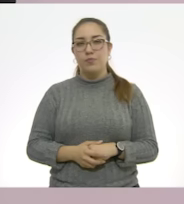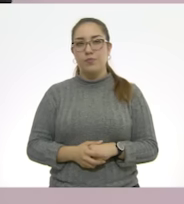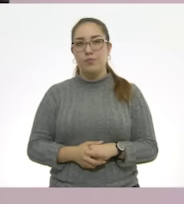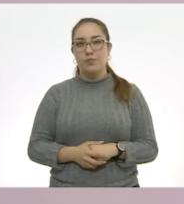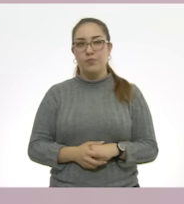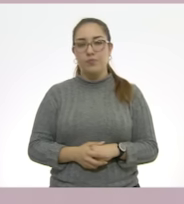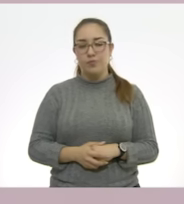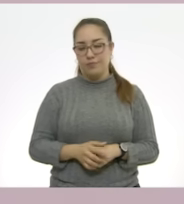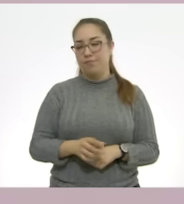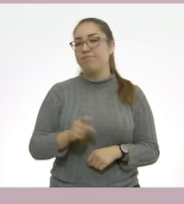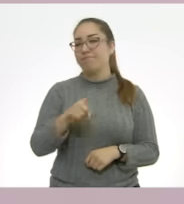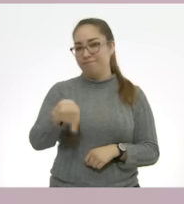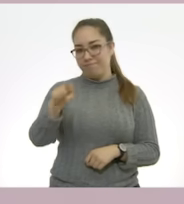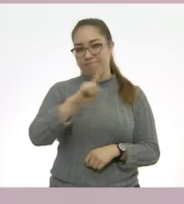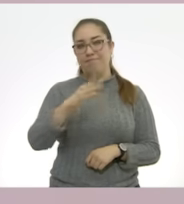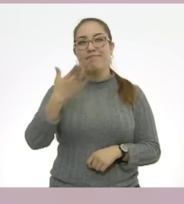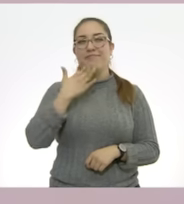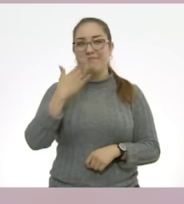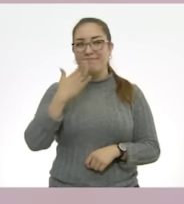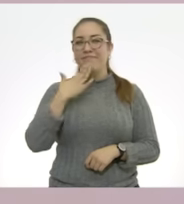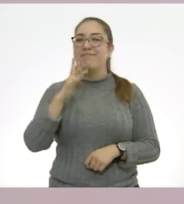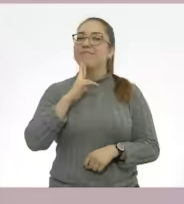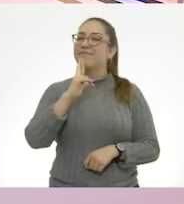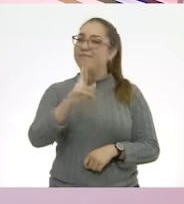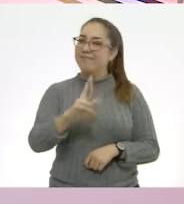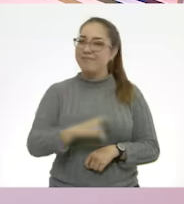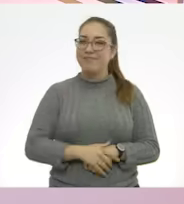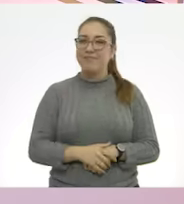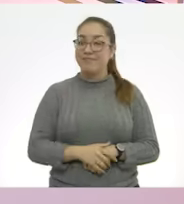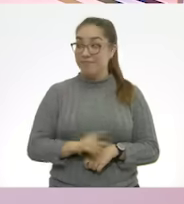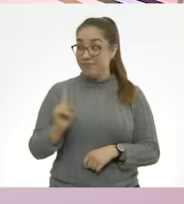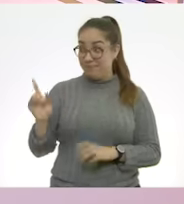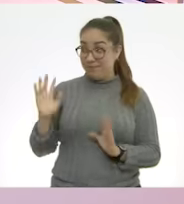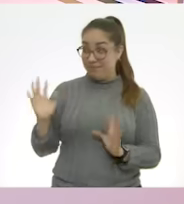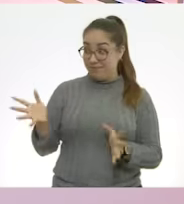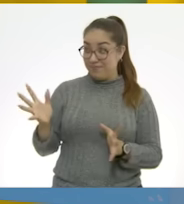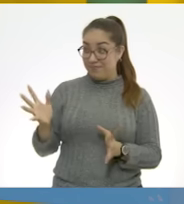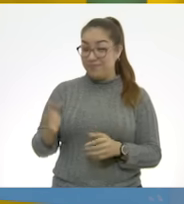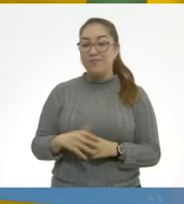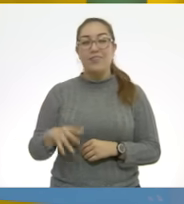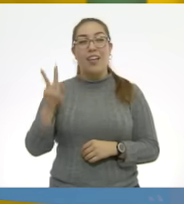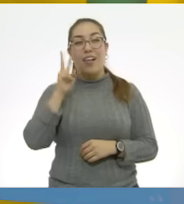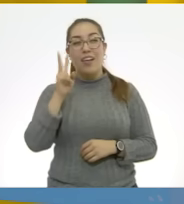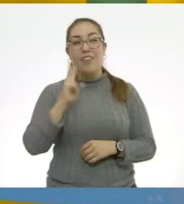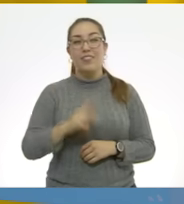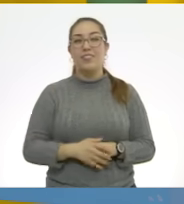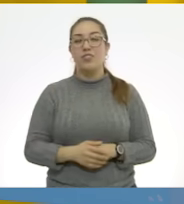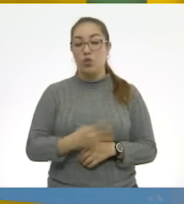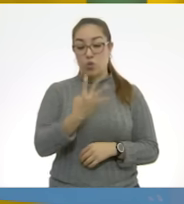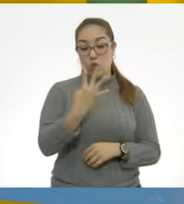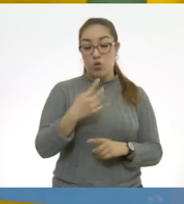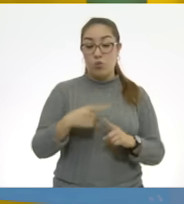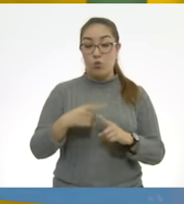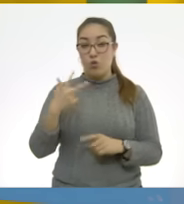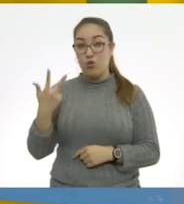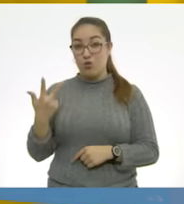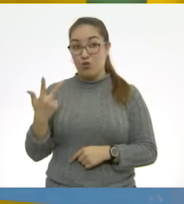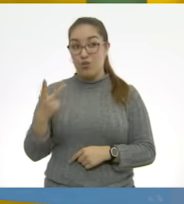Exacto. Los niños y las niñas ya se la supieron. ¿Ya la tienes, Alexia? Ya. A ver. 4 por